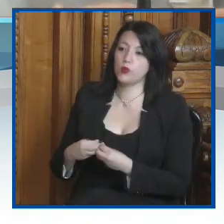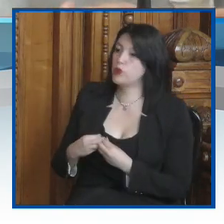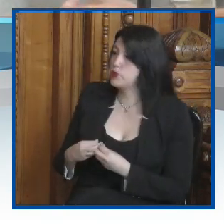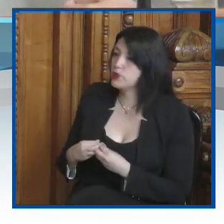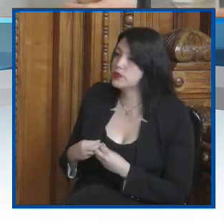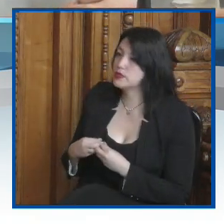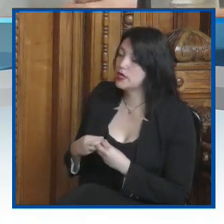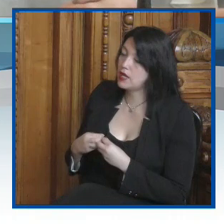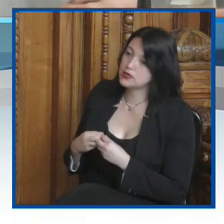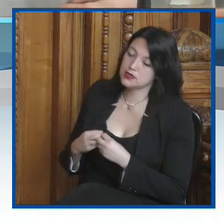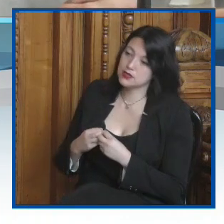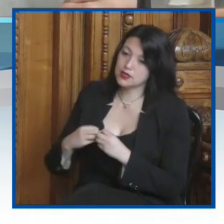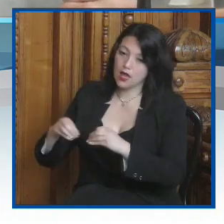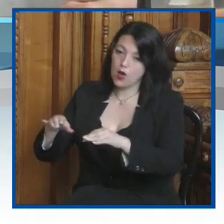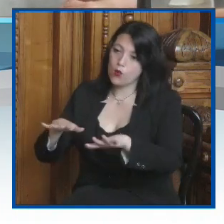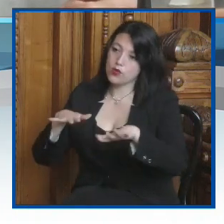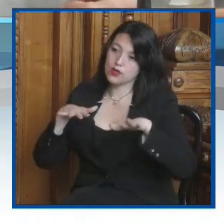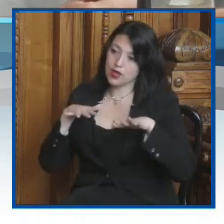audiencias y